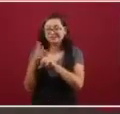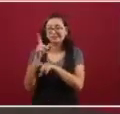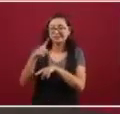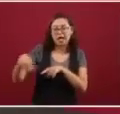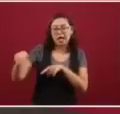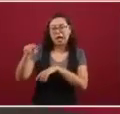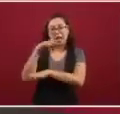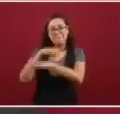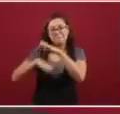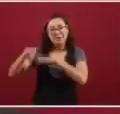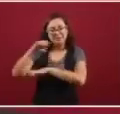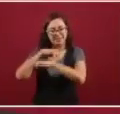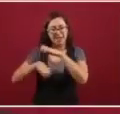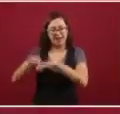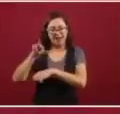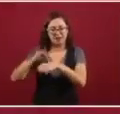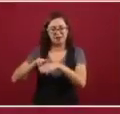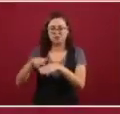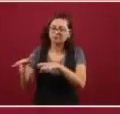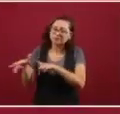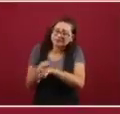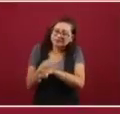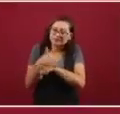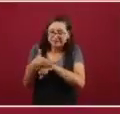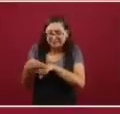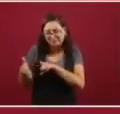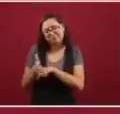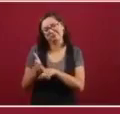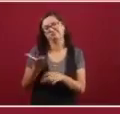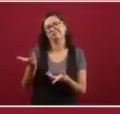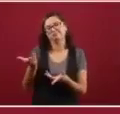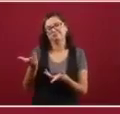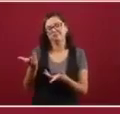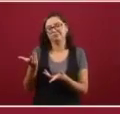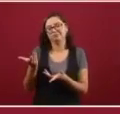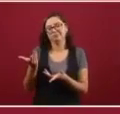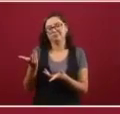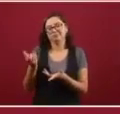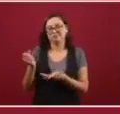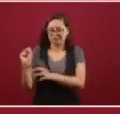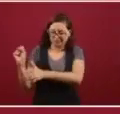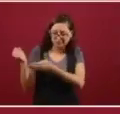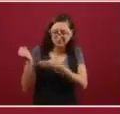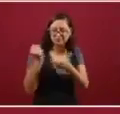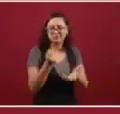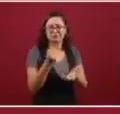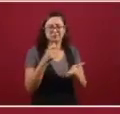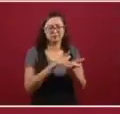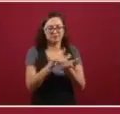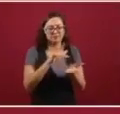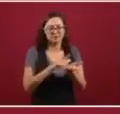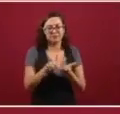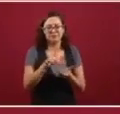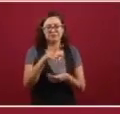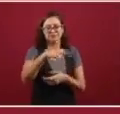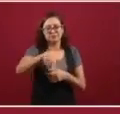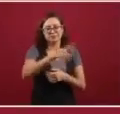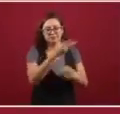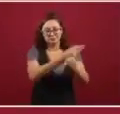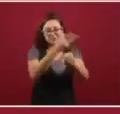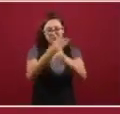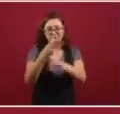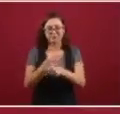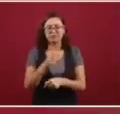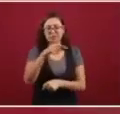para que le dieran, pues, una remozada al parque de béisbol